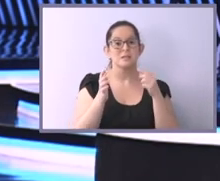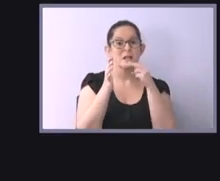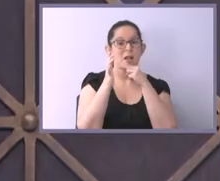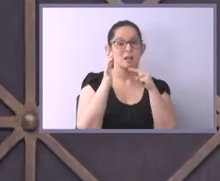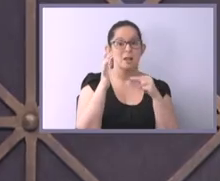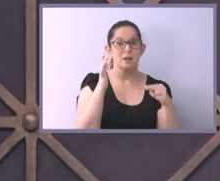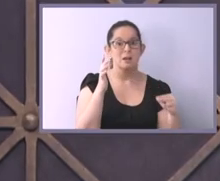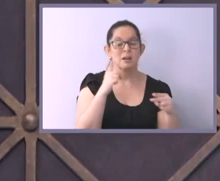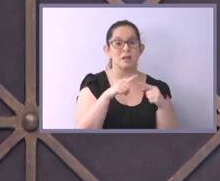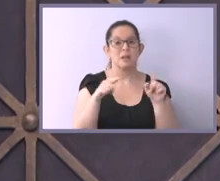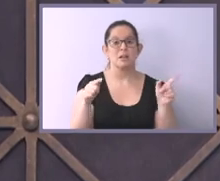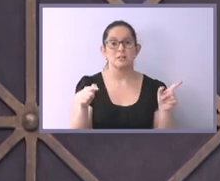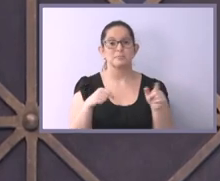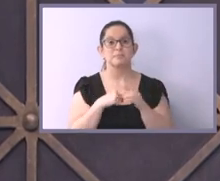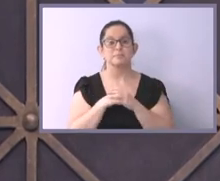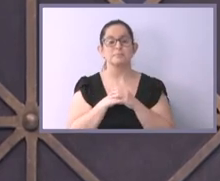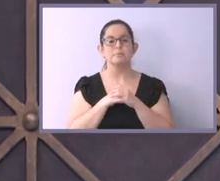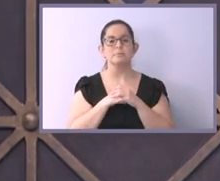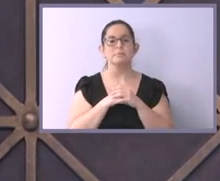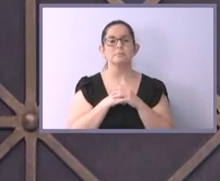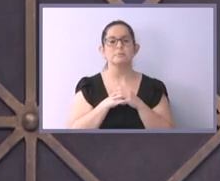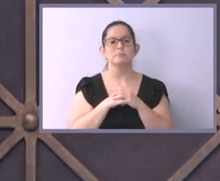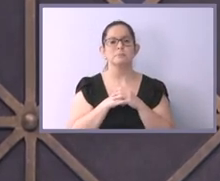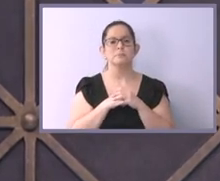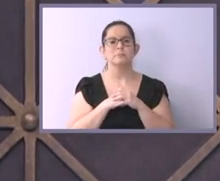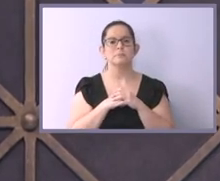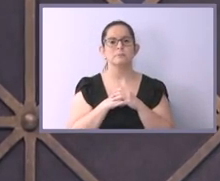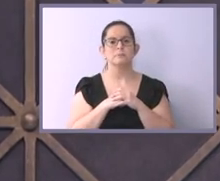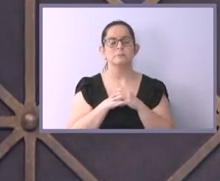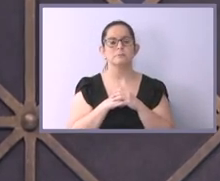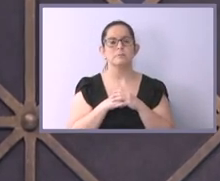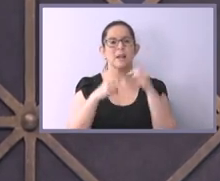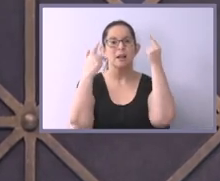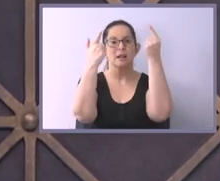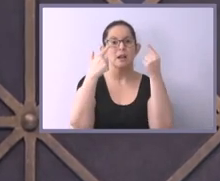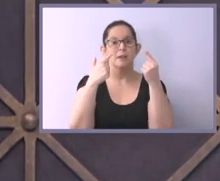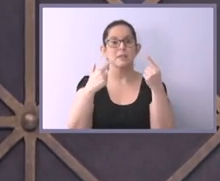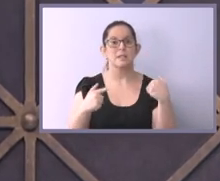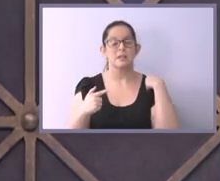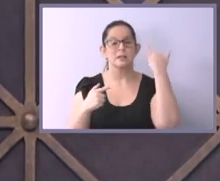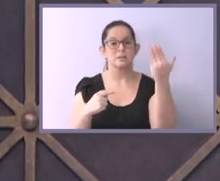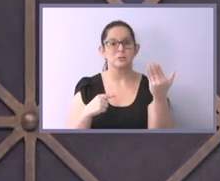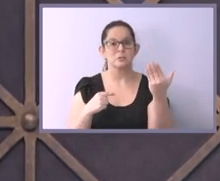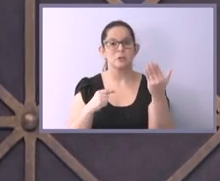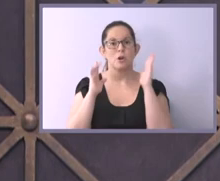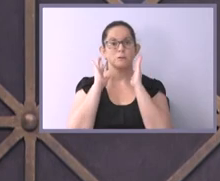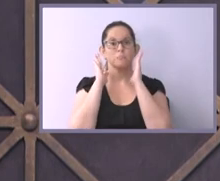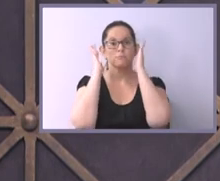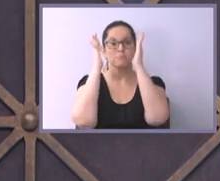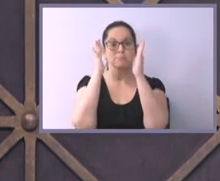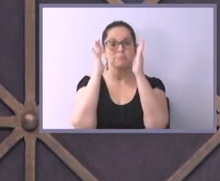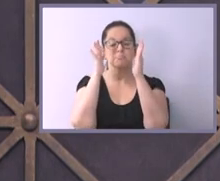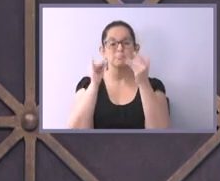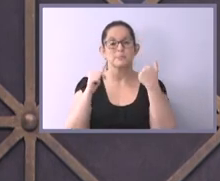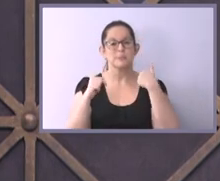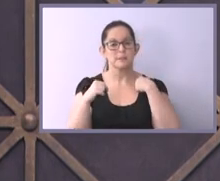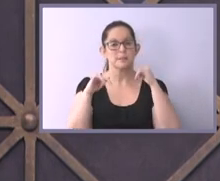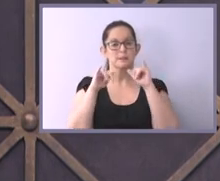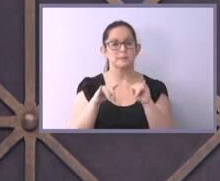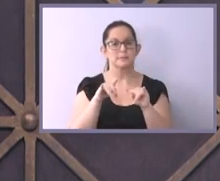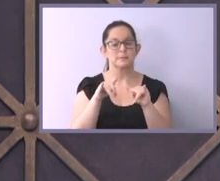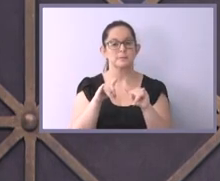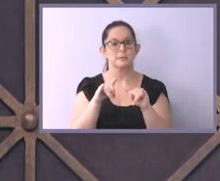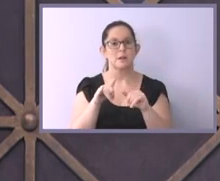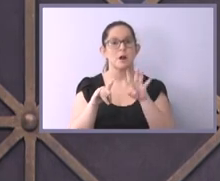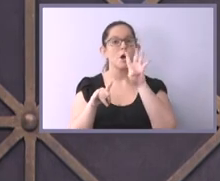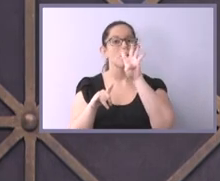está en la venida del Señor y lo pendientes que tenemos que estar. Ahora bien,